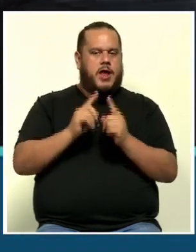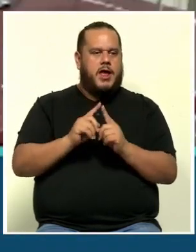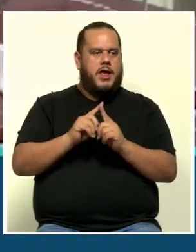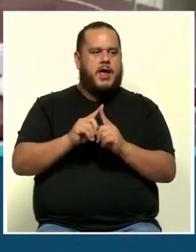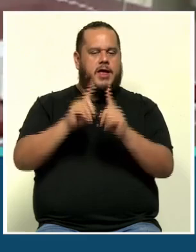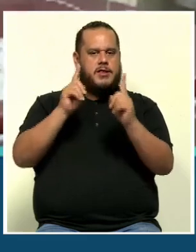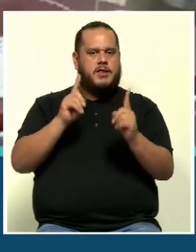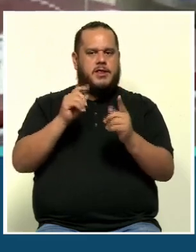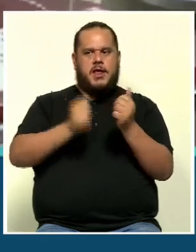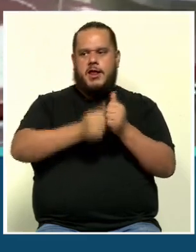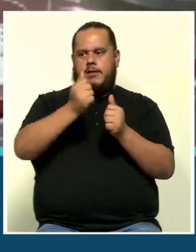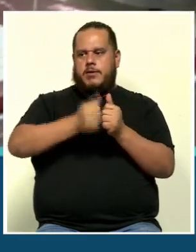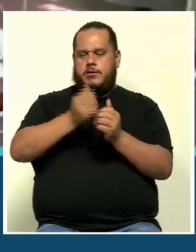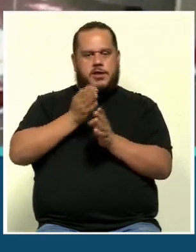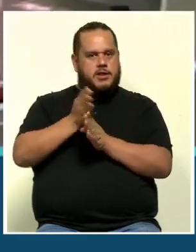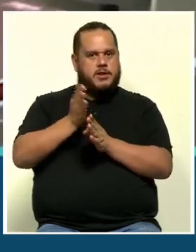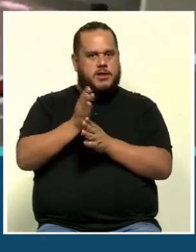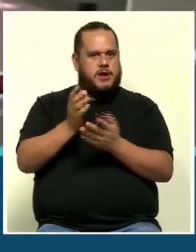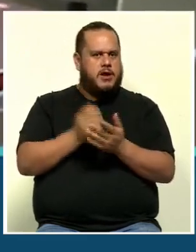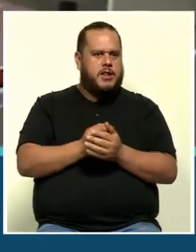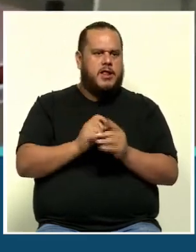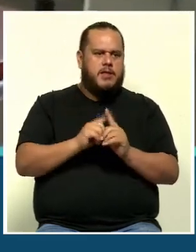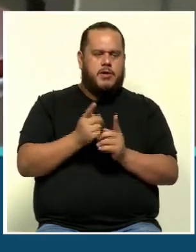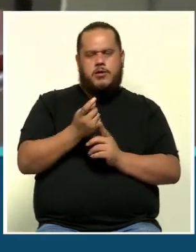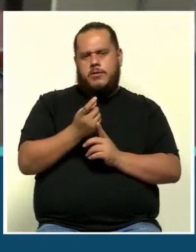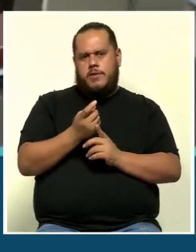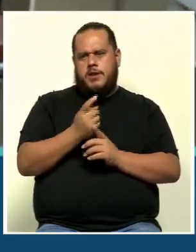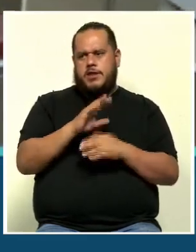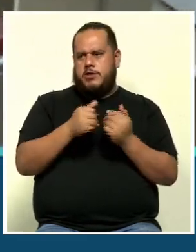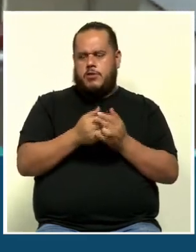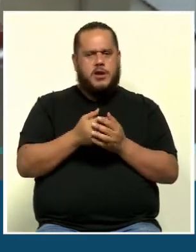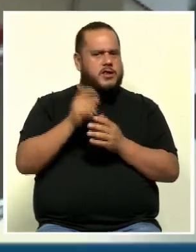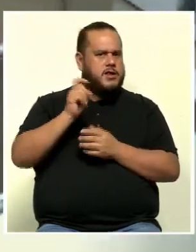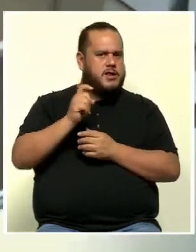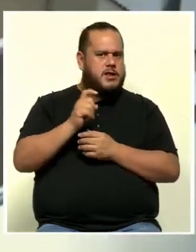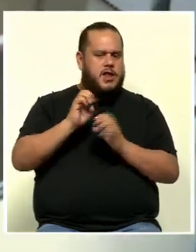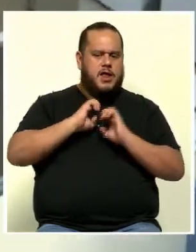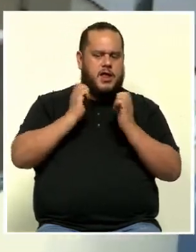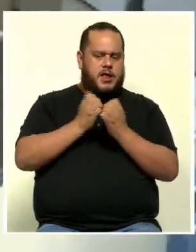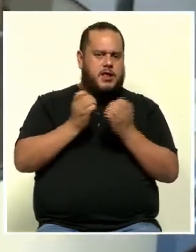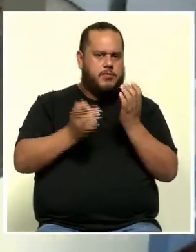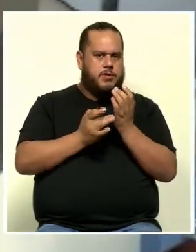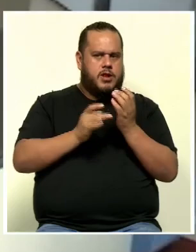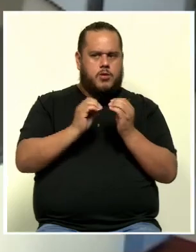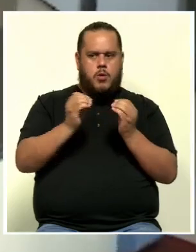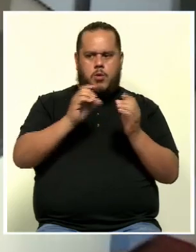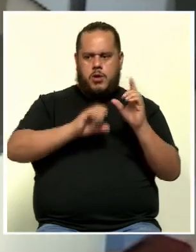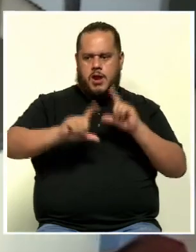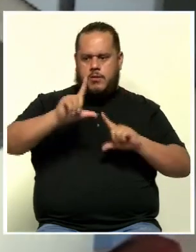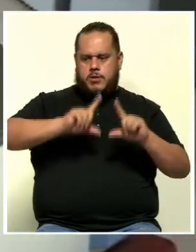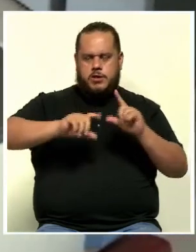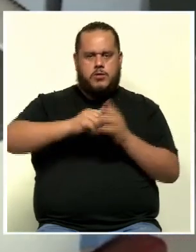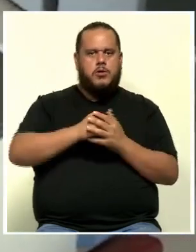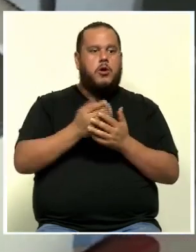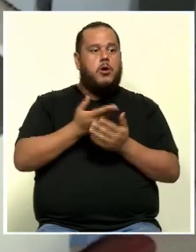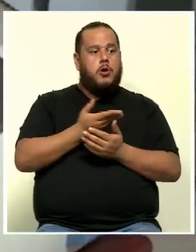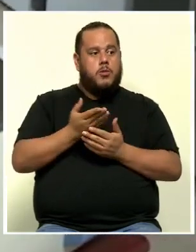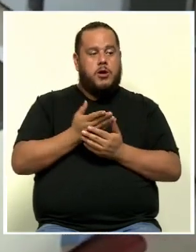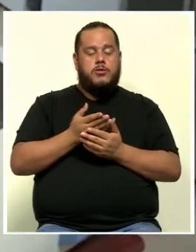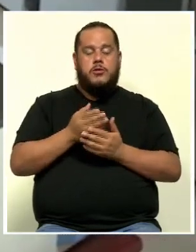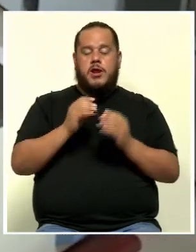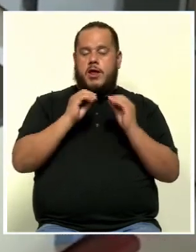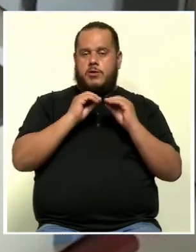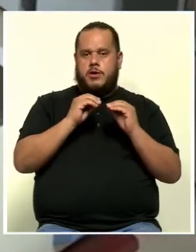la mayoría de las carreras, a excepción en aquellas donde se requiera equipo técnico o laboratorio. En tanto, la educación